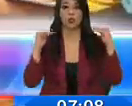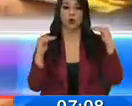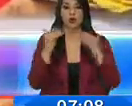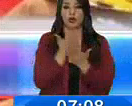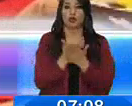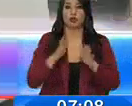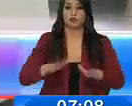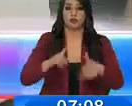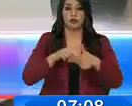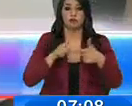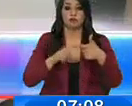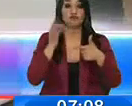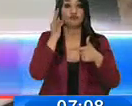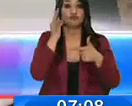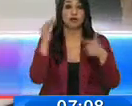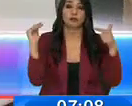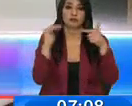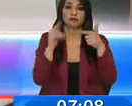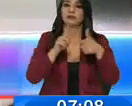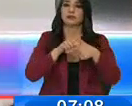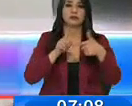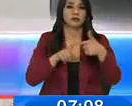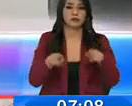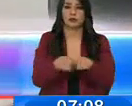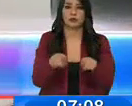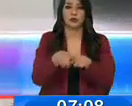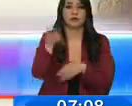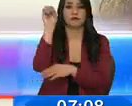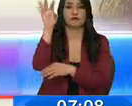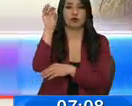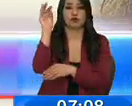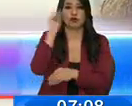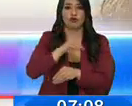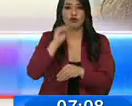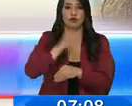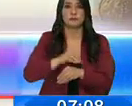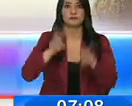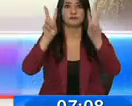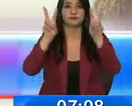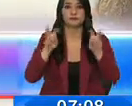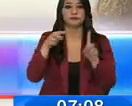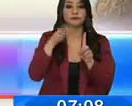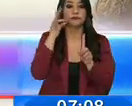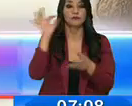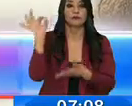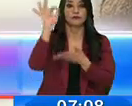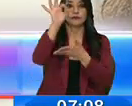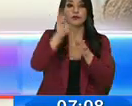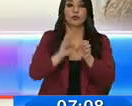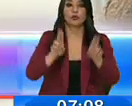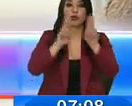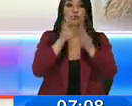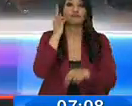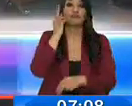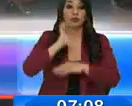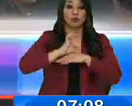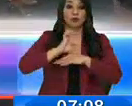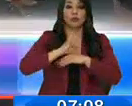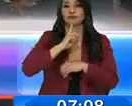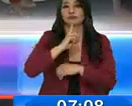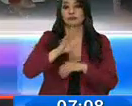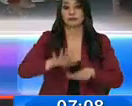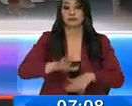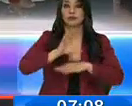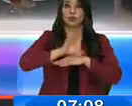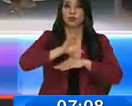en la actualidad son dos temas que se incluirán en los foros del evento. Viviana Aido, representante de ONU Mujeres en Ecuador, señaló que en el país